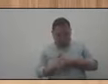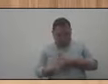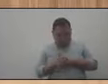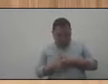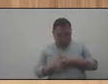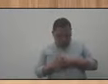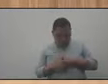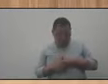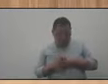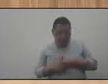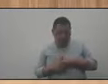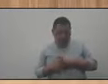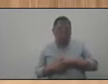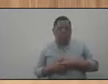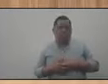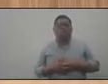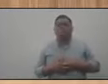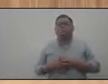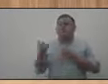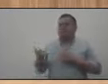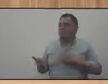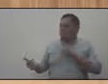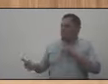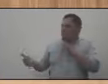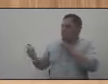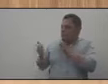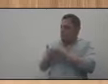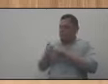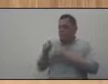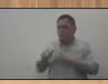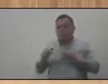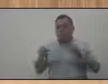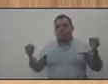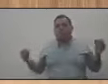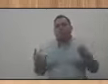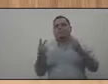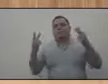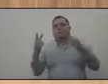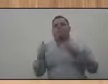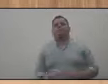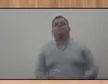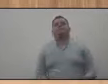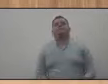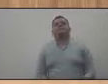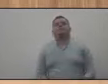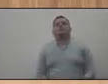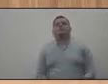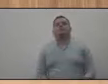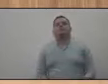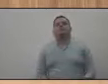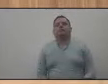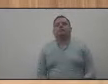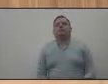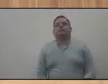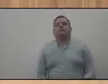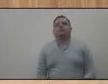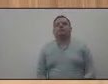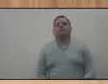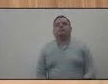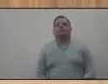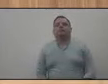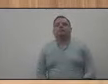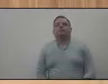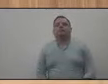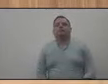país, y a quienes nos están acompañando en esta transmisión. Un saludo para nuestros veedores, quienes con su